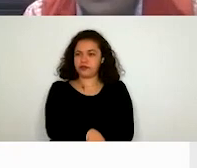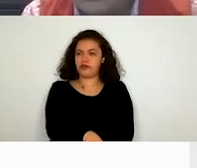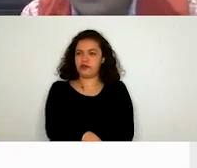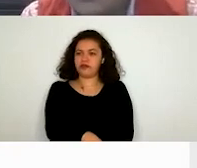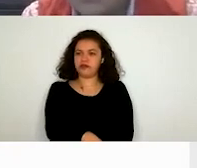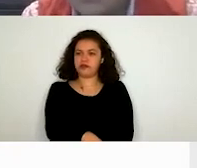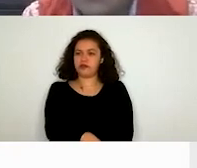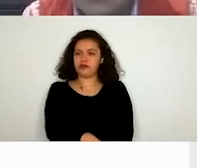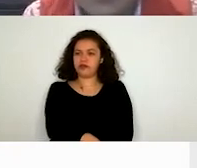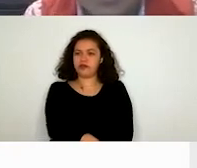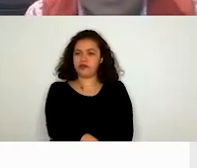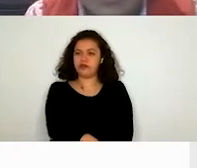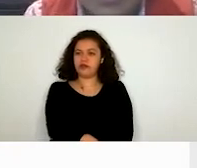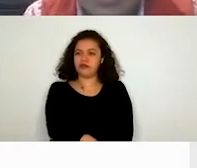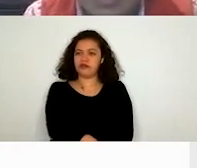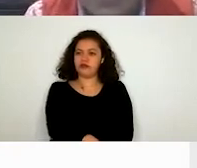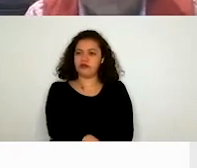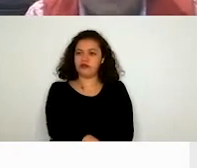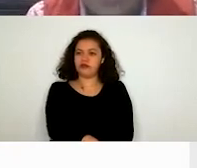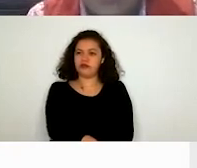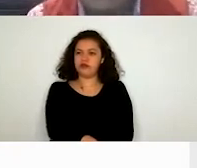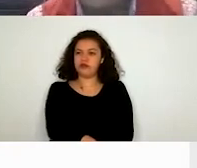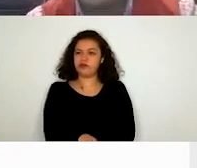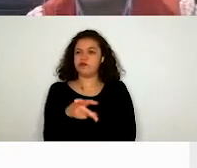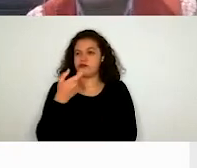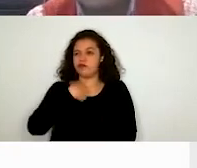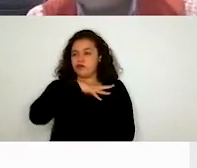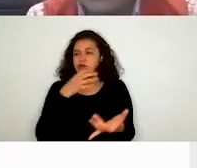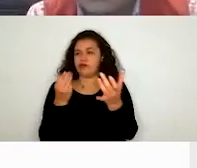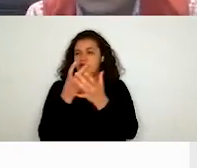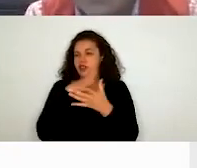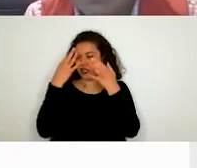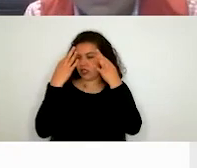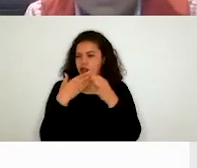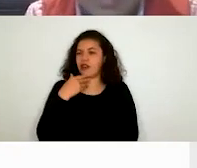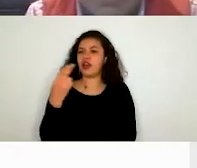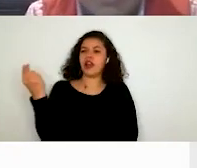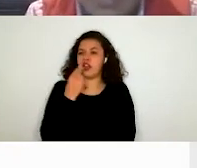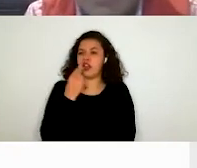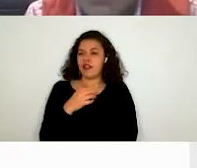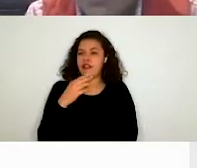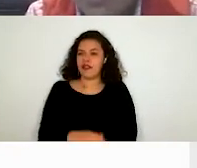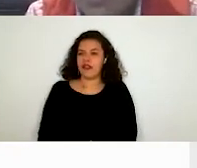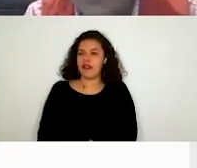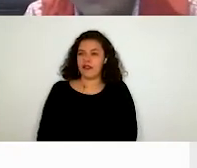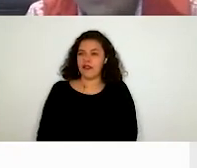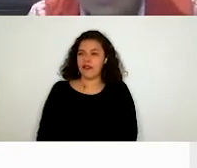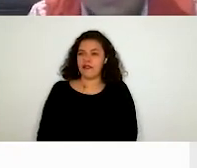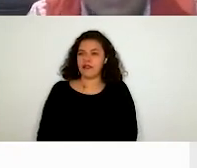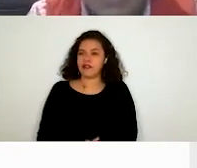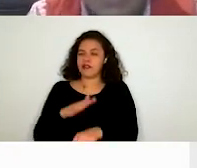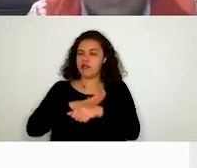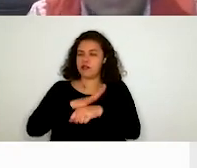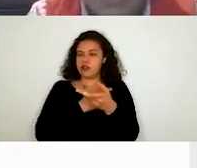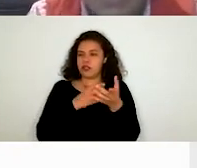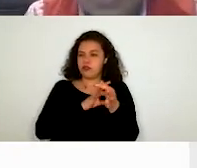nosotros analizar si esa ruta de evacuación es la adecuada, detectamos que se requieren más señalamientos de rutas de evacuación, porque